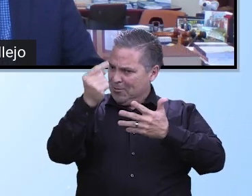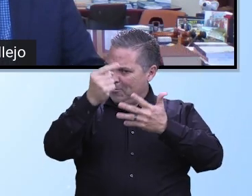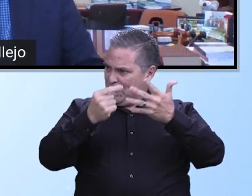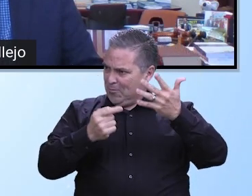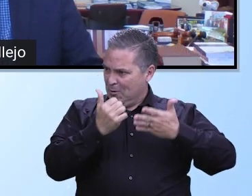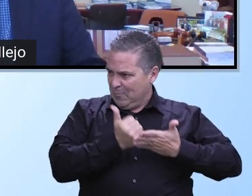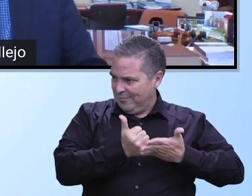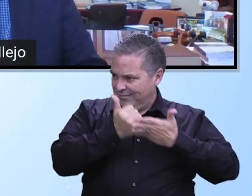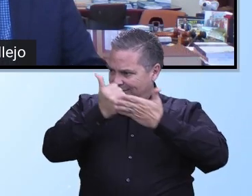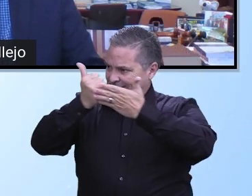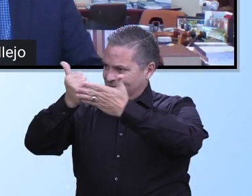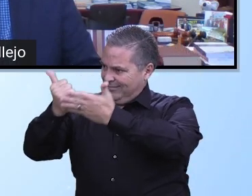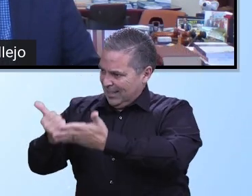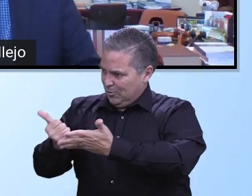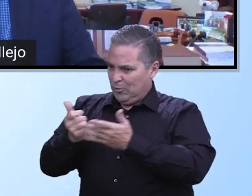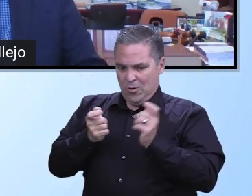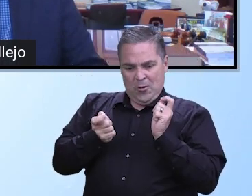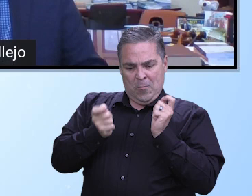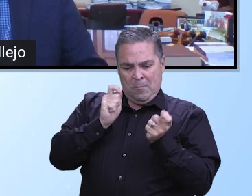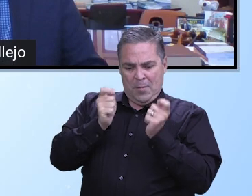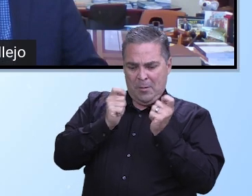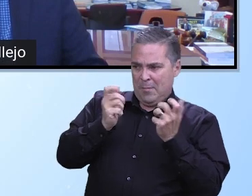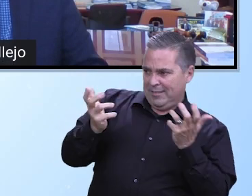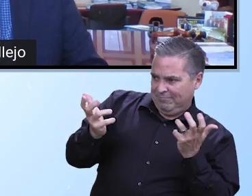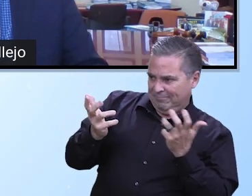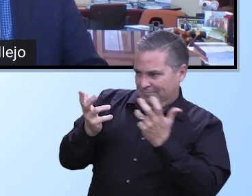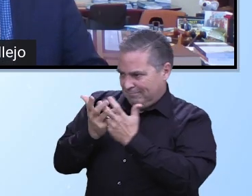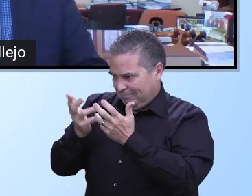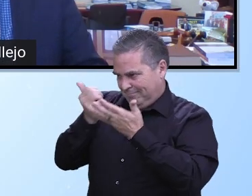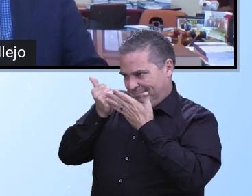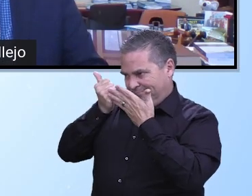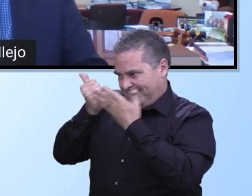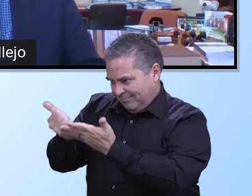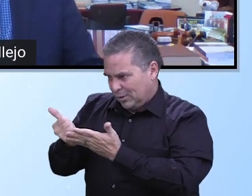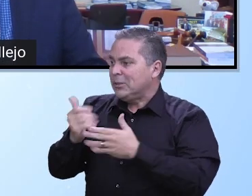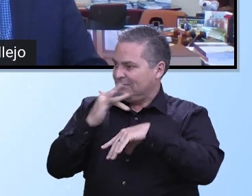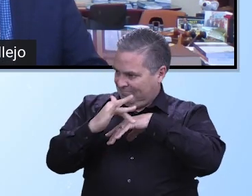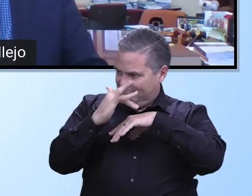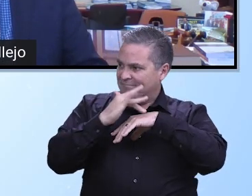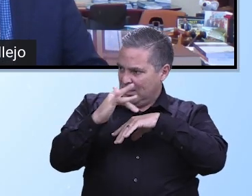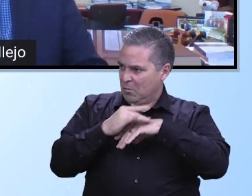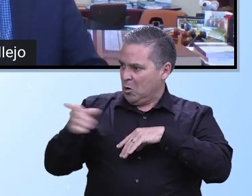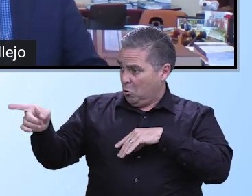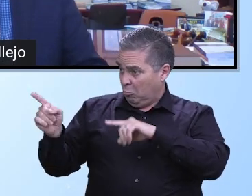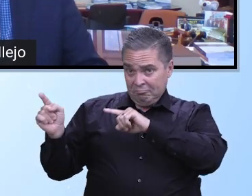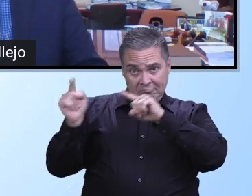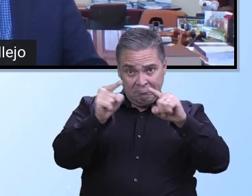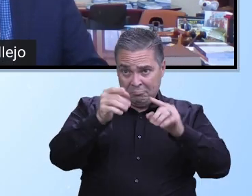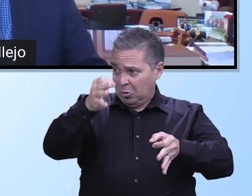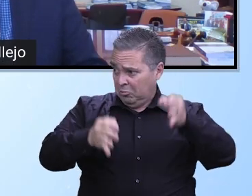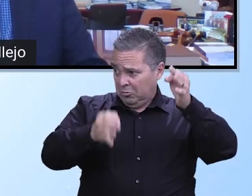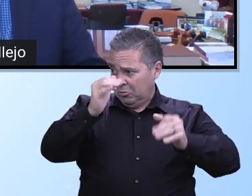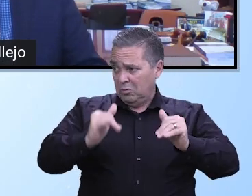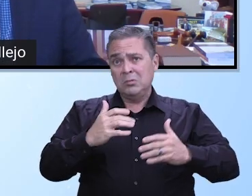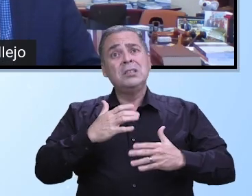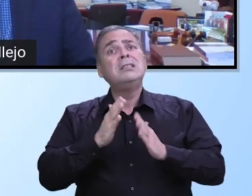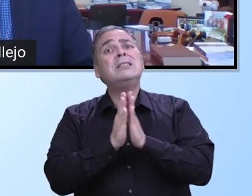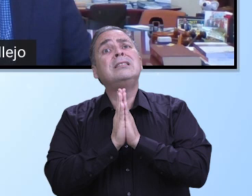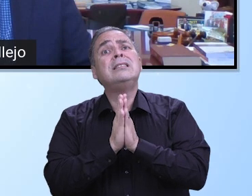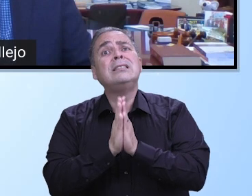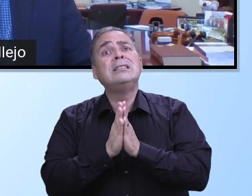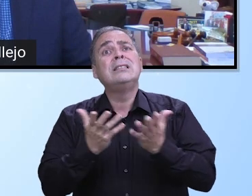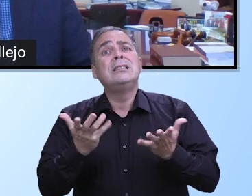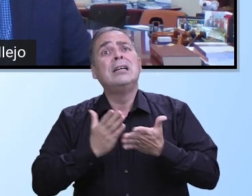identificar acomodos razonables está disponible para que cuando vayan al tribunal a hacer valer esos derechos que establece la Carta de